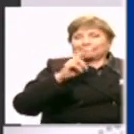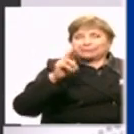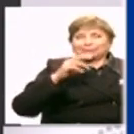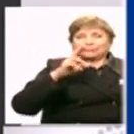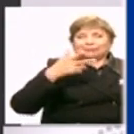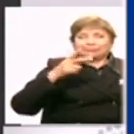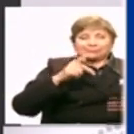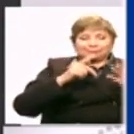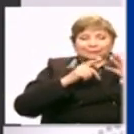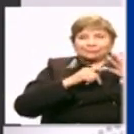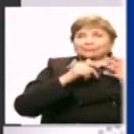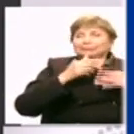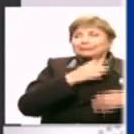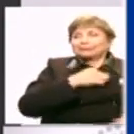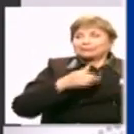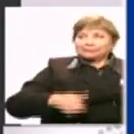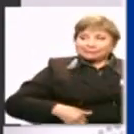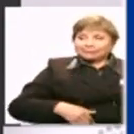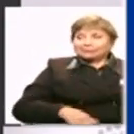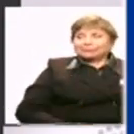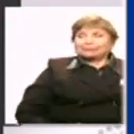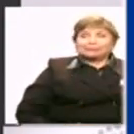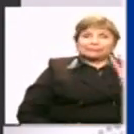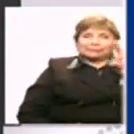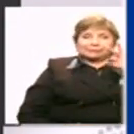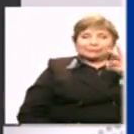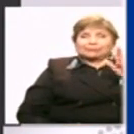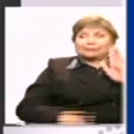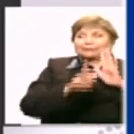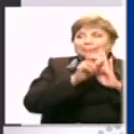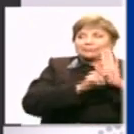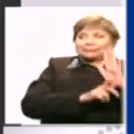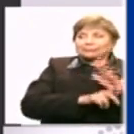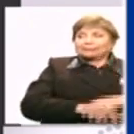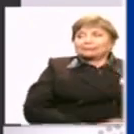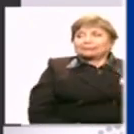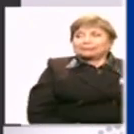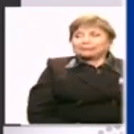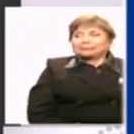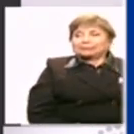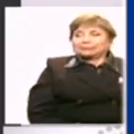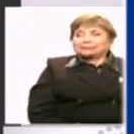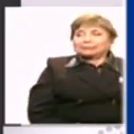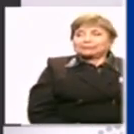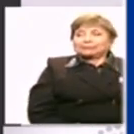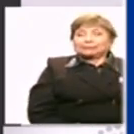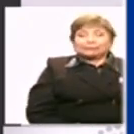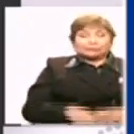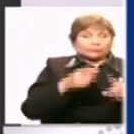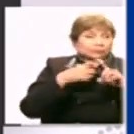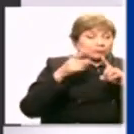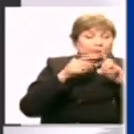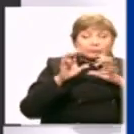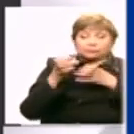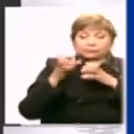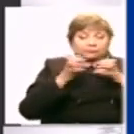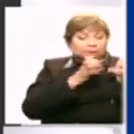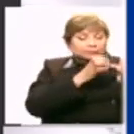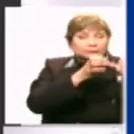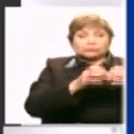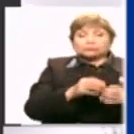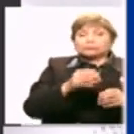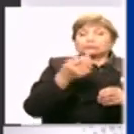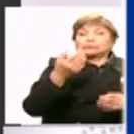Ay, a ver, un momento. Yo que tengo reunión de bancada continuamente con mis colegas, nosotros